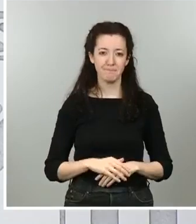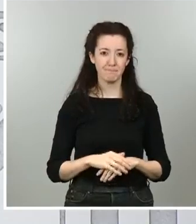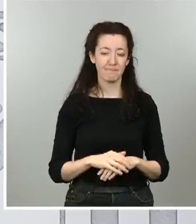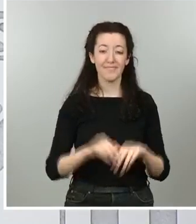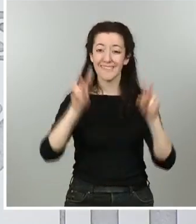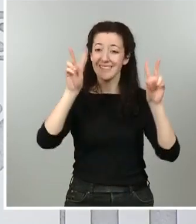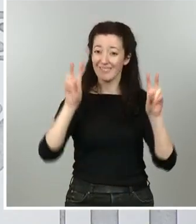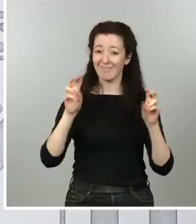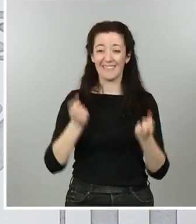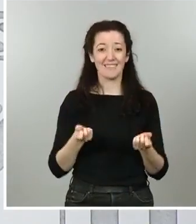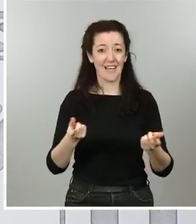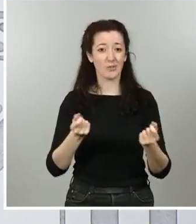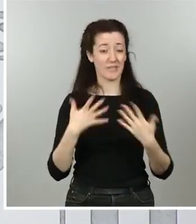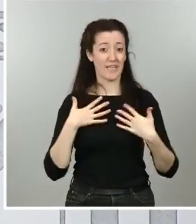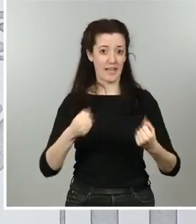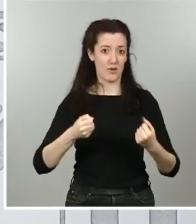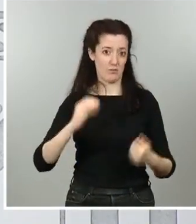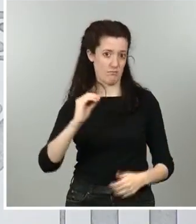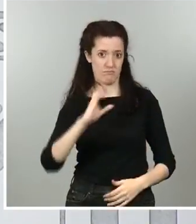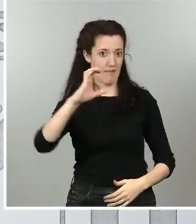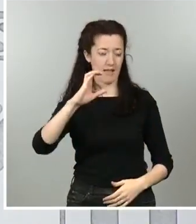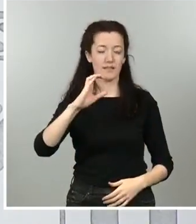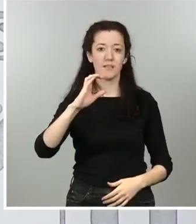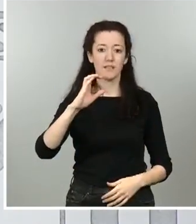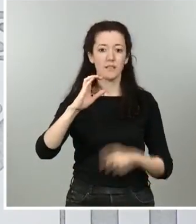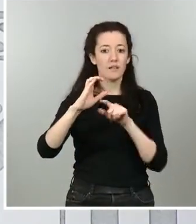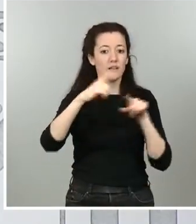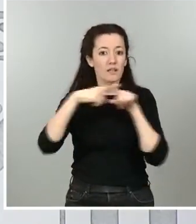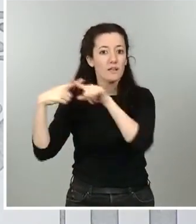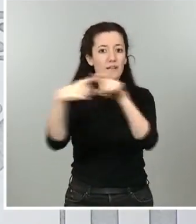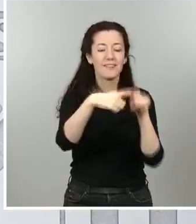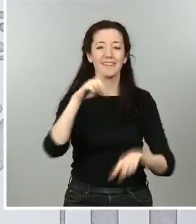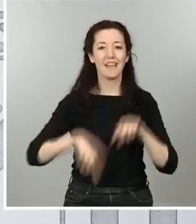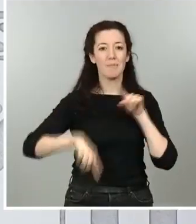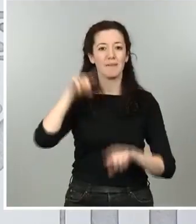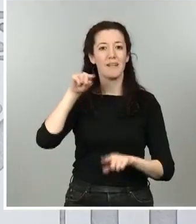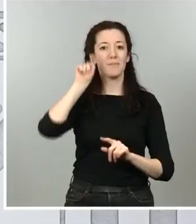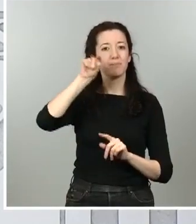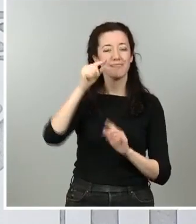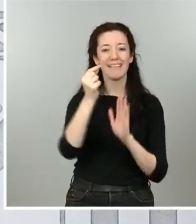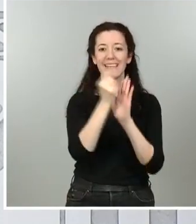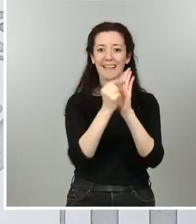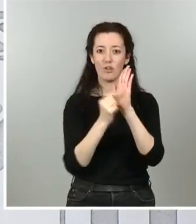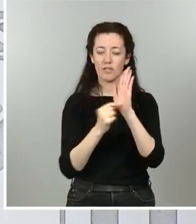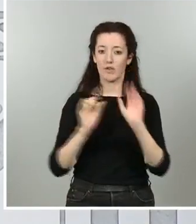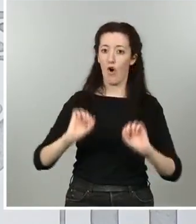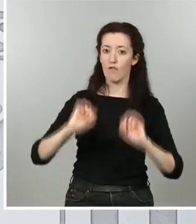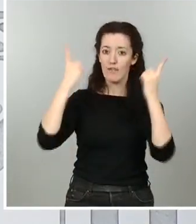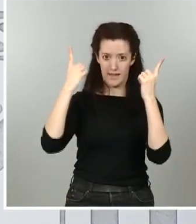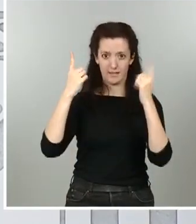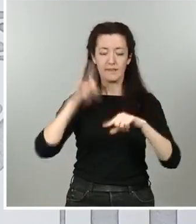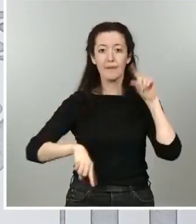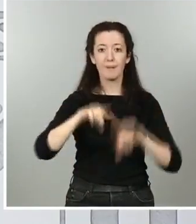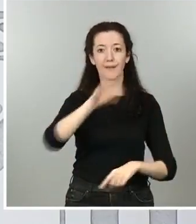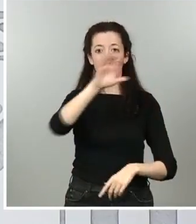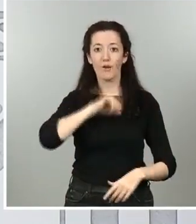más relevante, se va a distribuir en función de los indicadores oficiales que reflejan el impacto de la pandemia. La parte